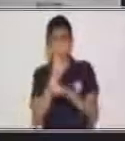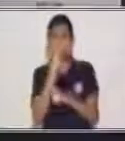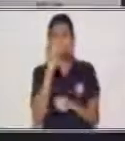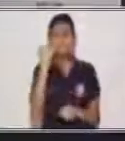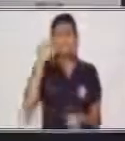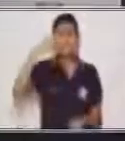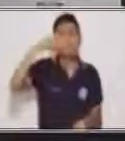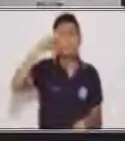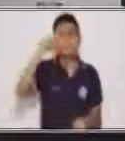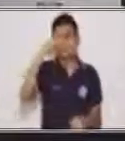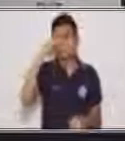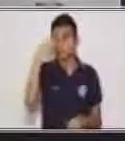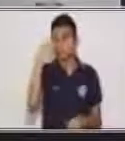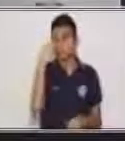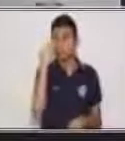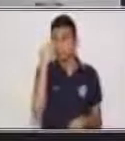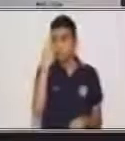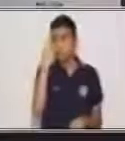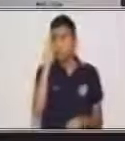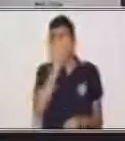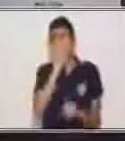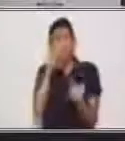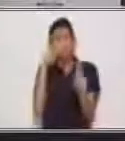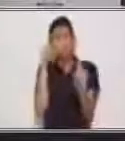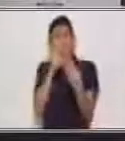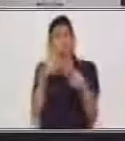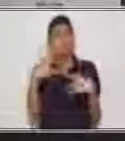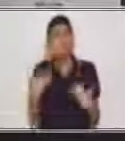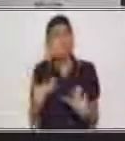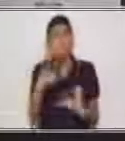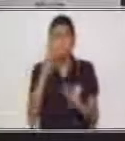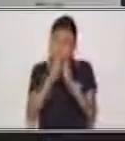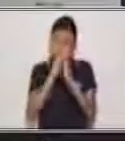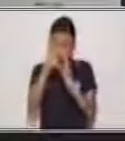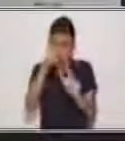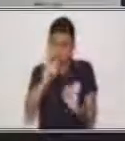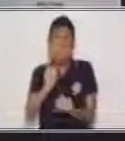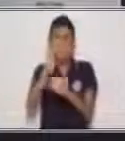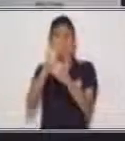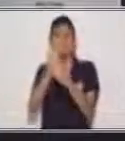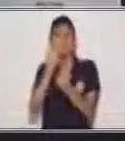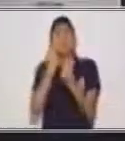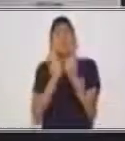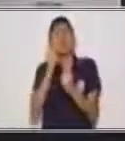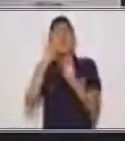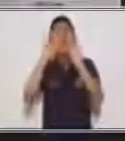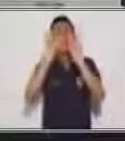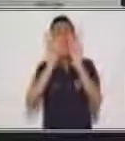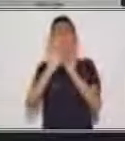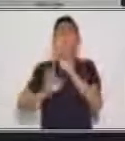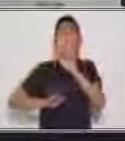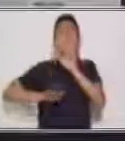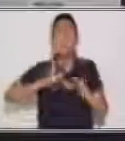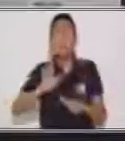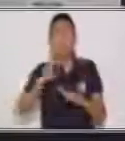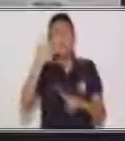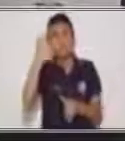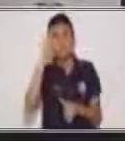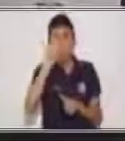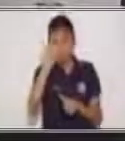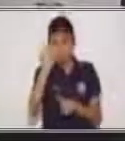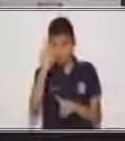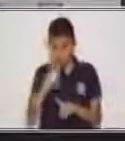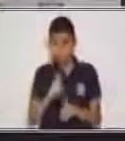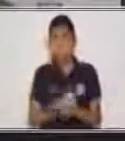mi experimento no va a tener un objetivo. Entonces, ayúdame a ver cuáles son los pasos. Los pasos para plantear una hipótesis son,